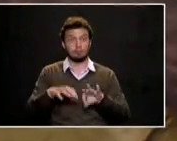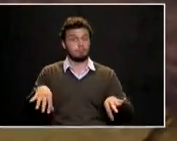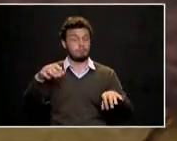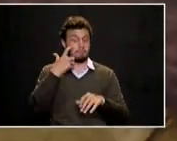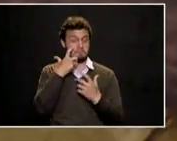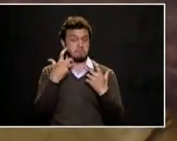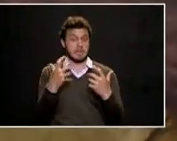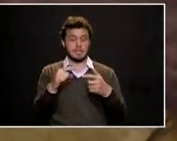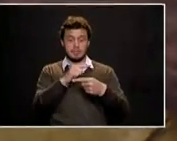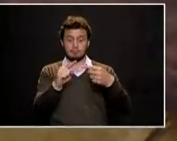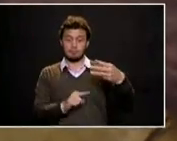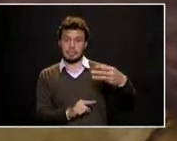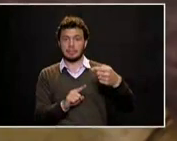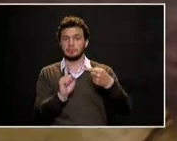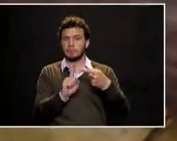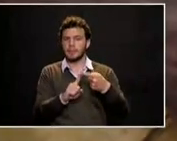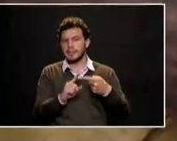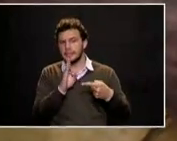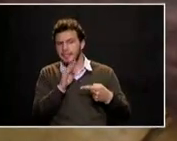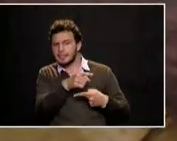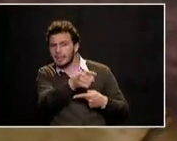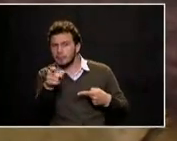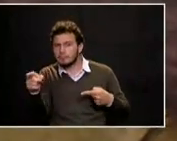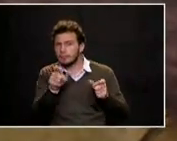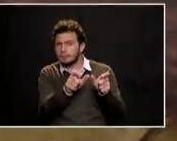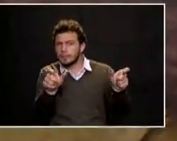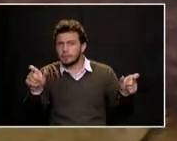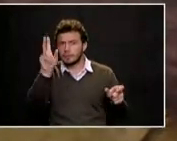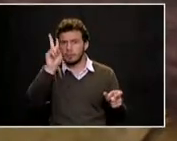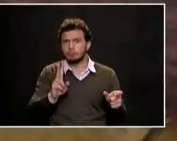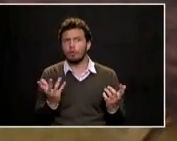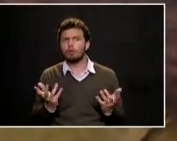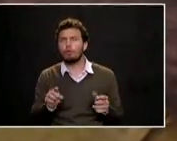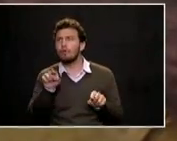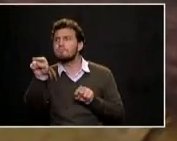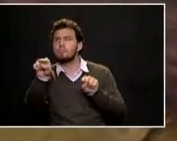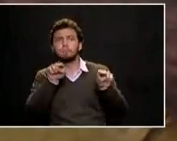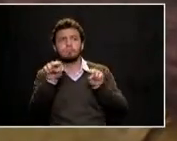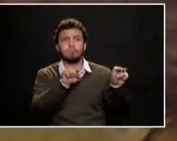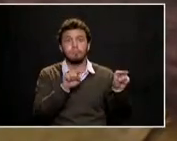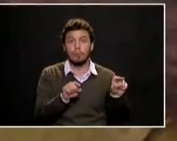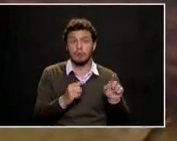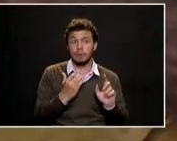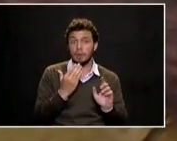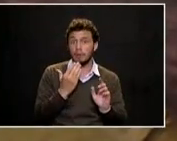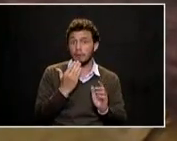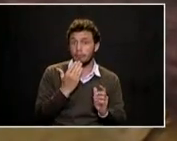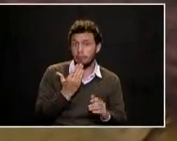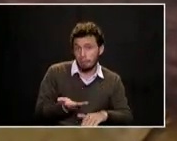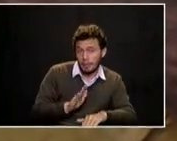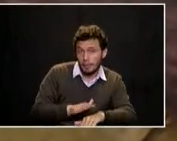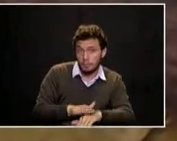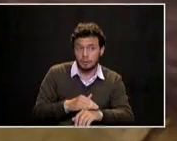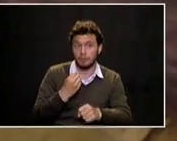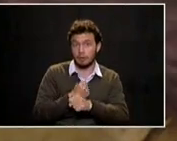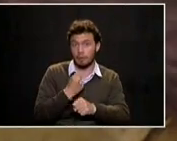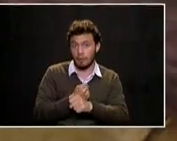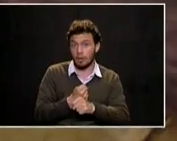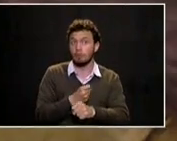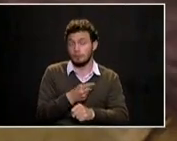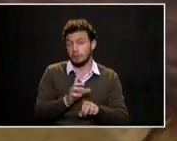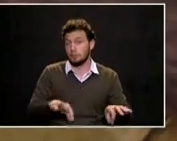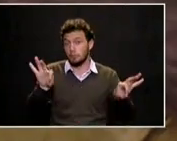a la población, saber quiénes son, saber dónde están ubicados, saber sus permisos, claro que sí, pero tres puntos.